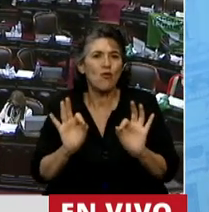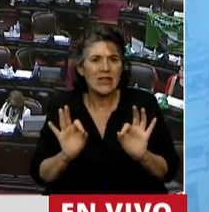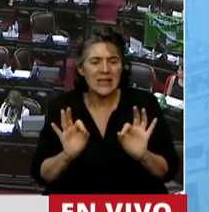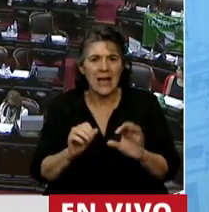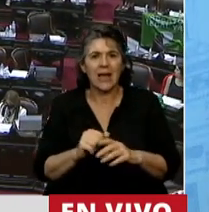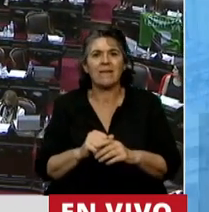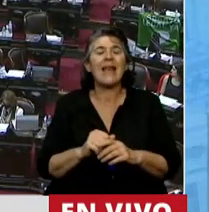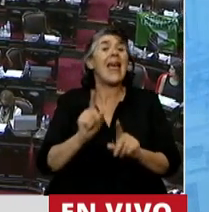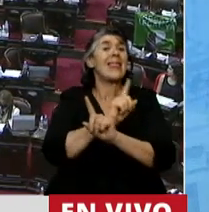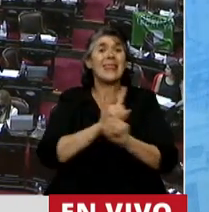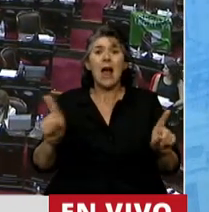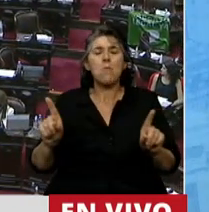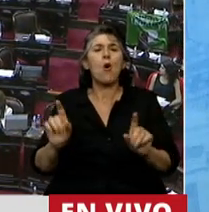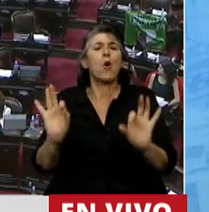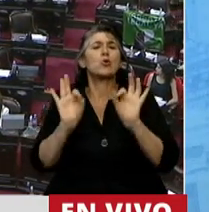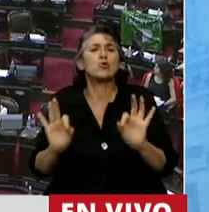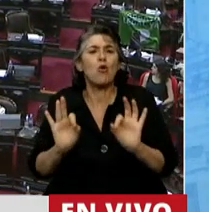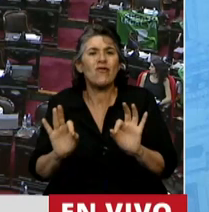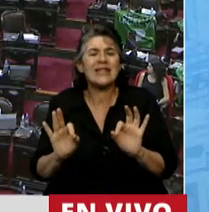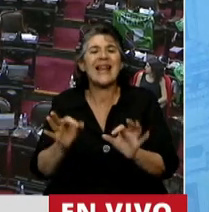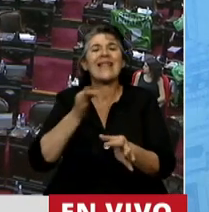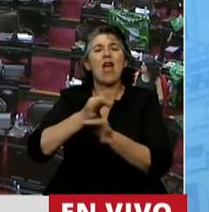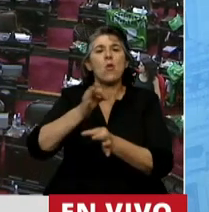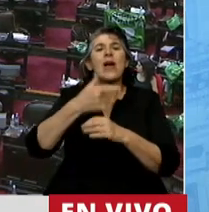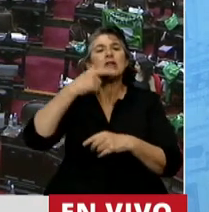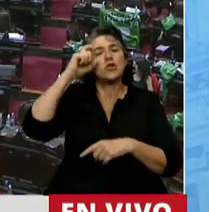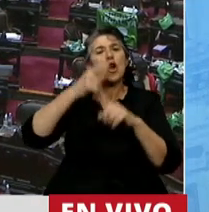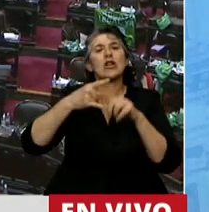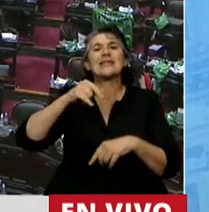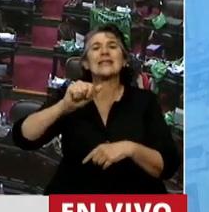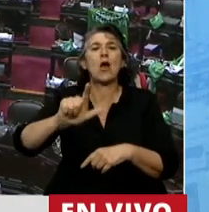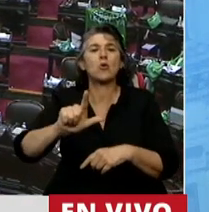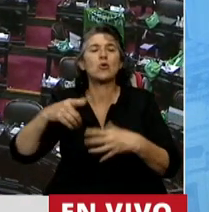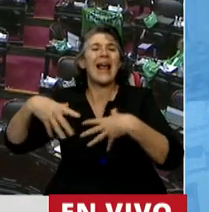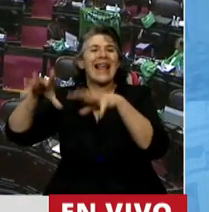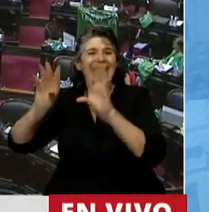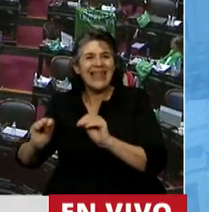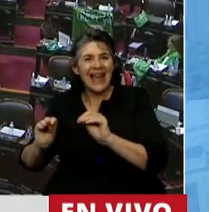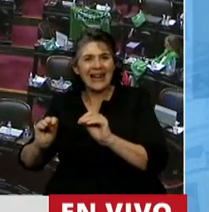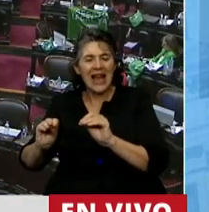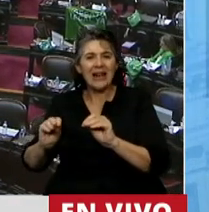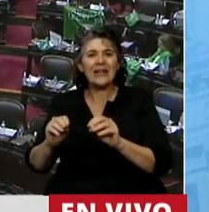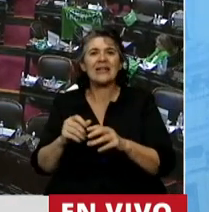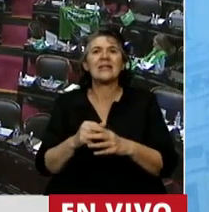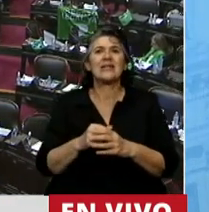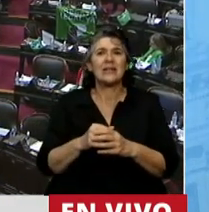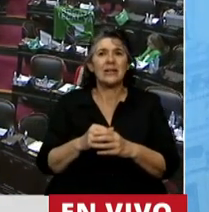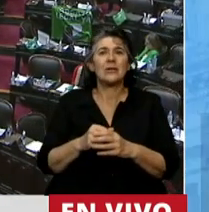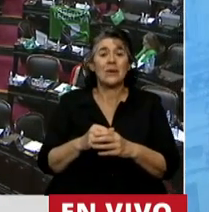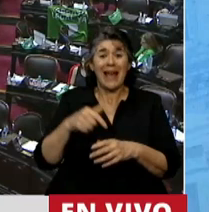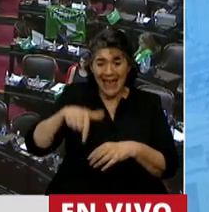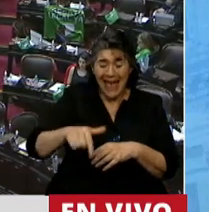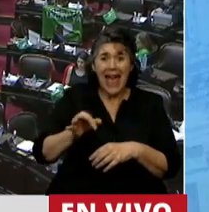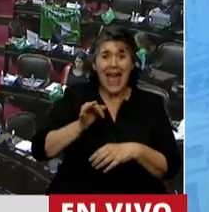educación sexual integral, un paso que parece mentira, pero en el año que